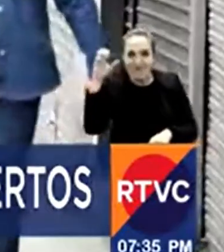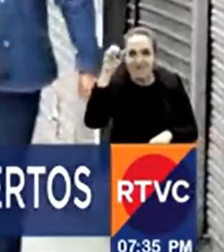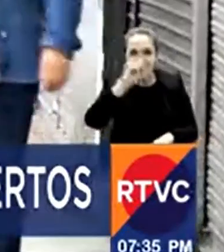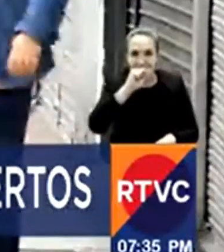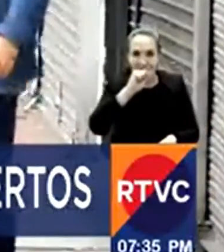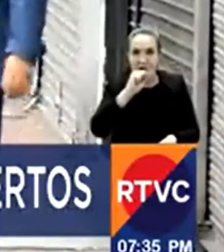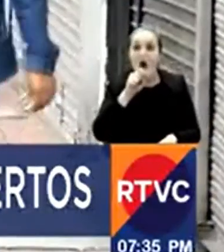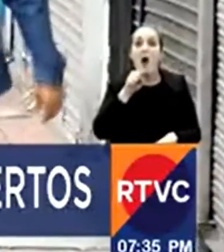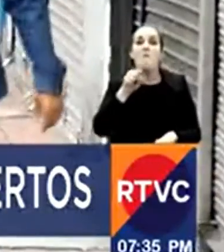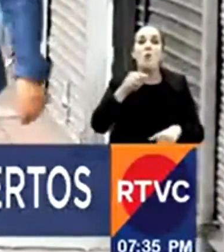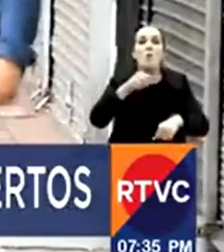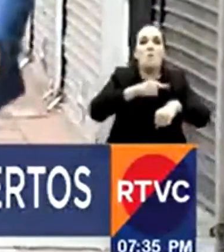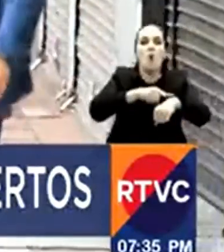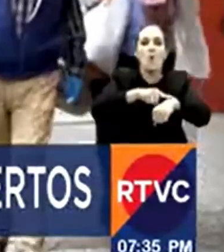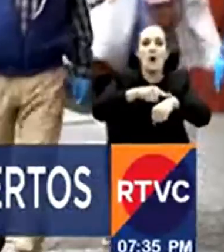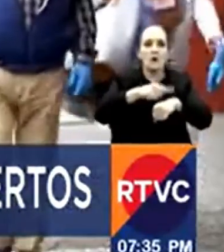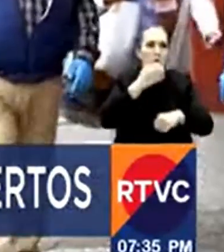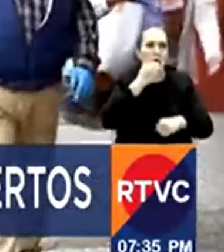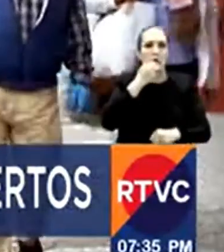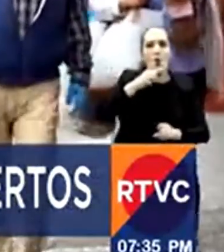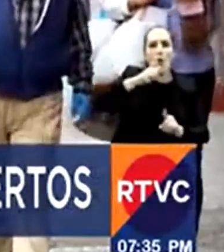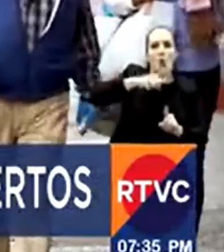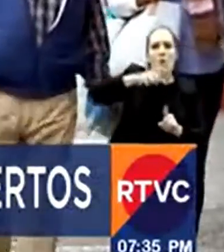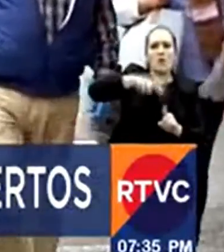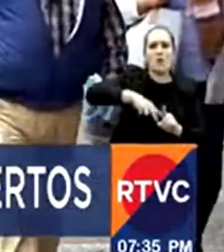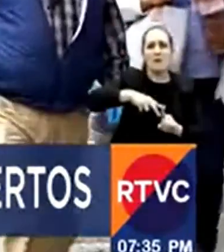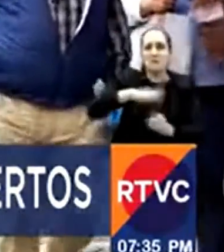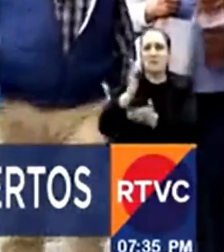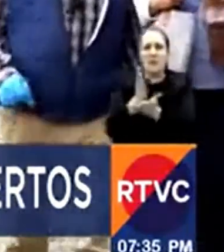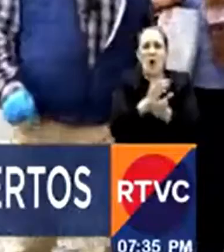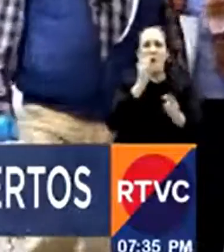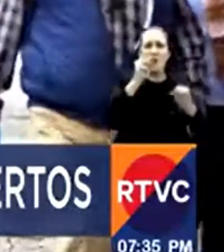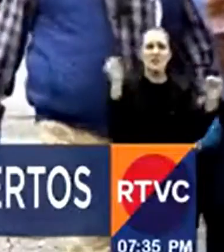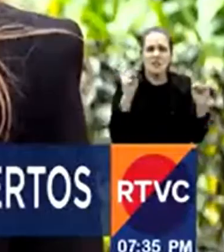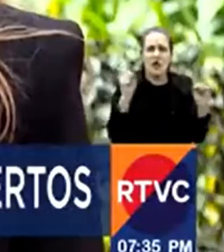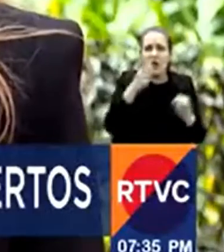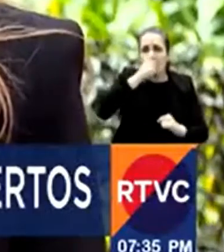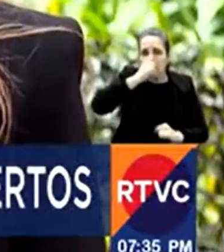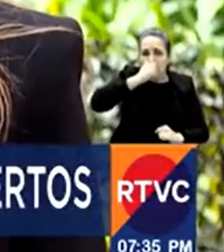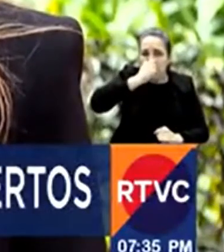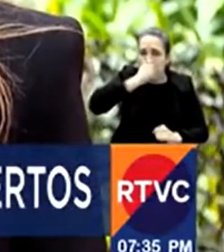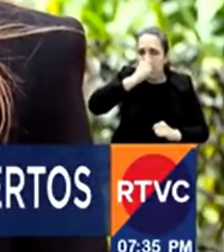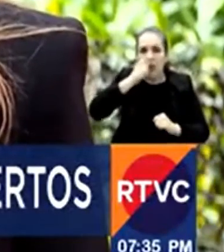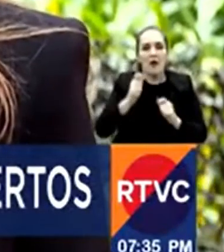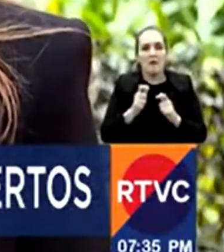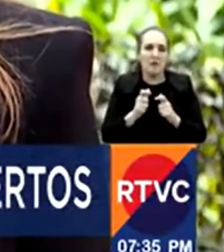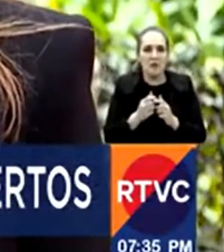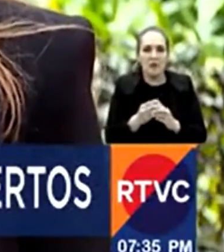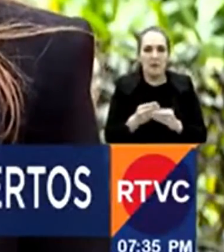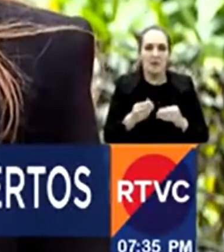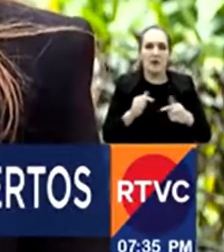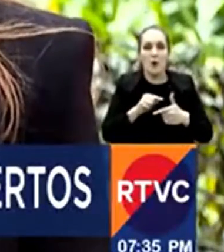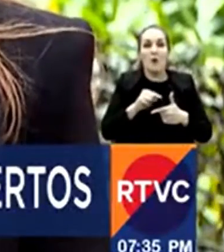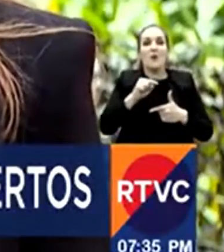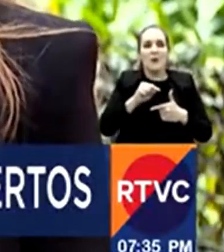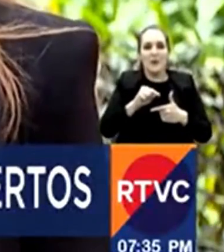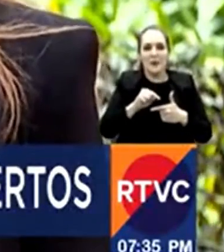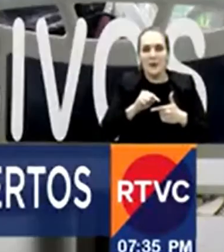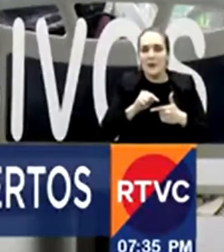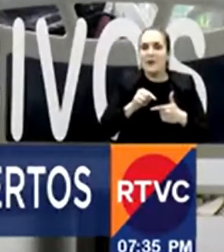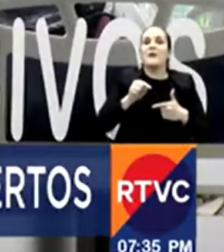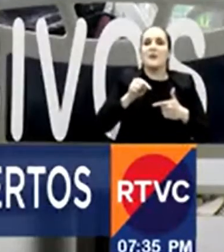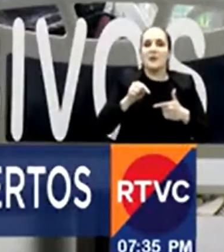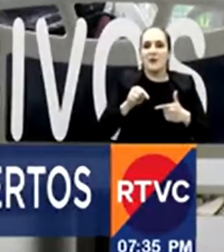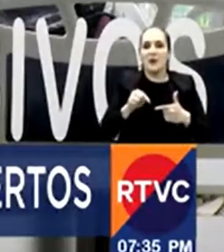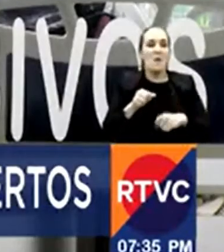hay una estacionalidad, o sea, hay unos meses del año en donde por condiciones ambientales el virus se transmite más activamente y hay como un